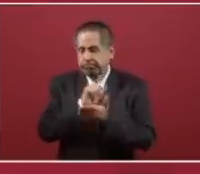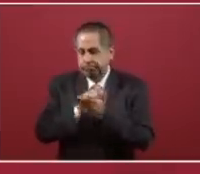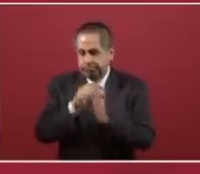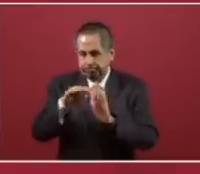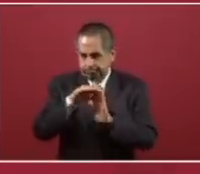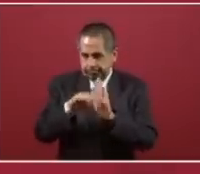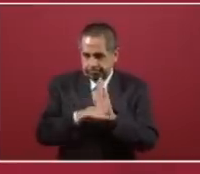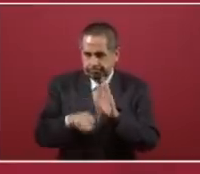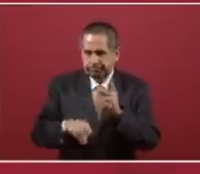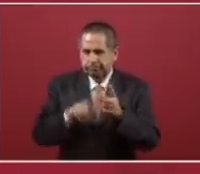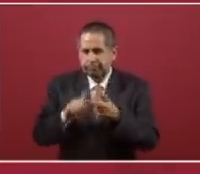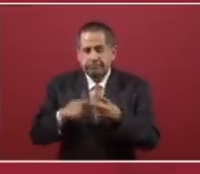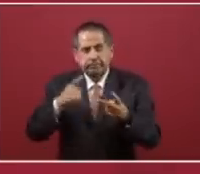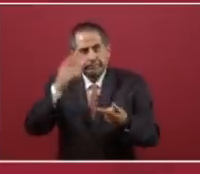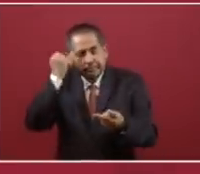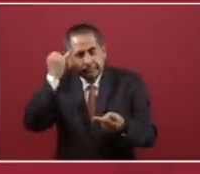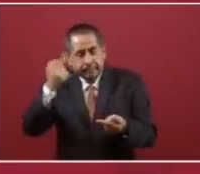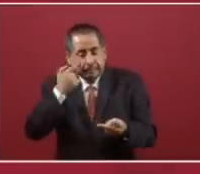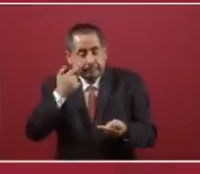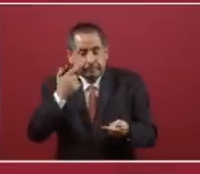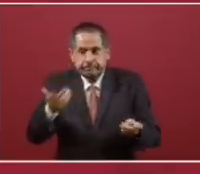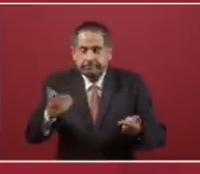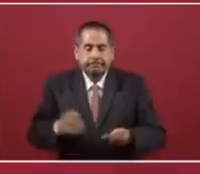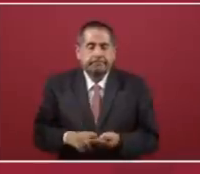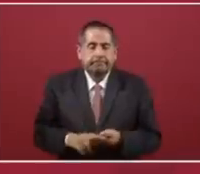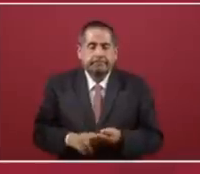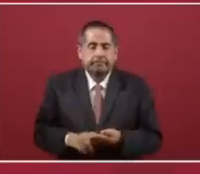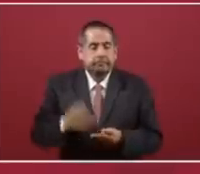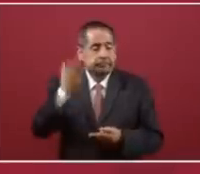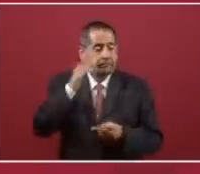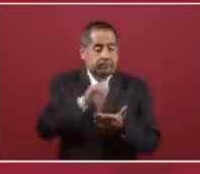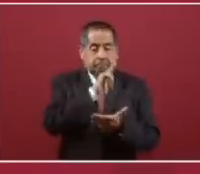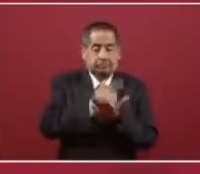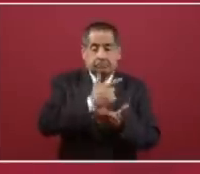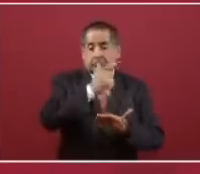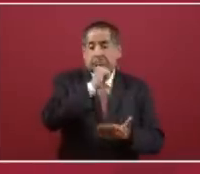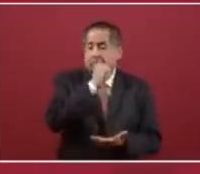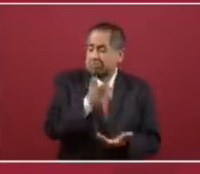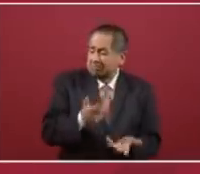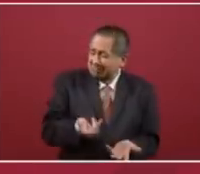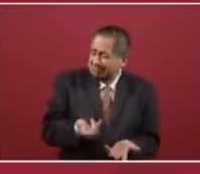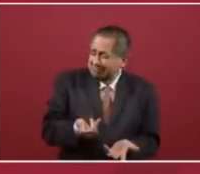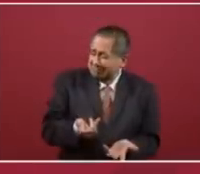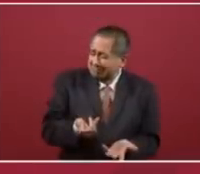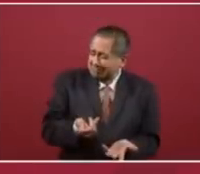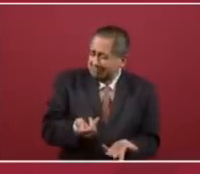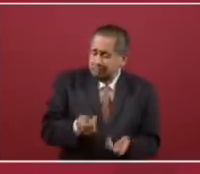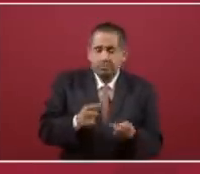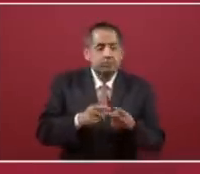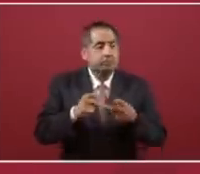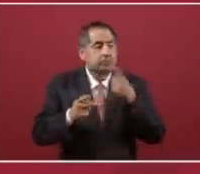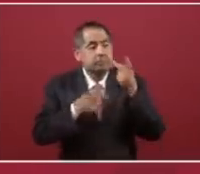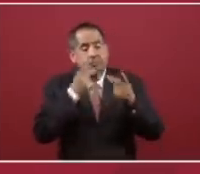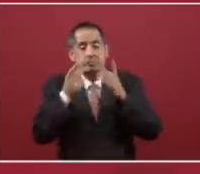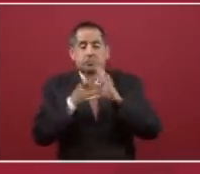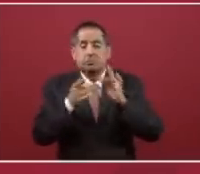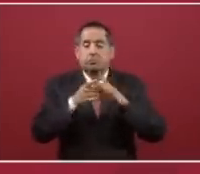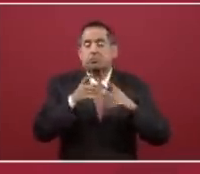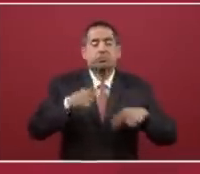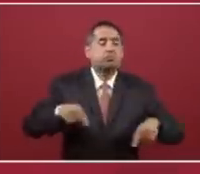hasta donde hemos llegado de que no era delito grave y se hablaba